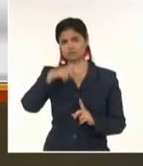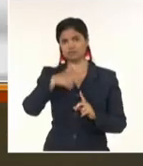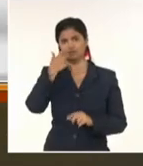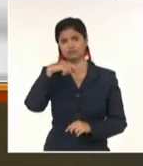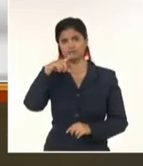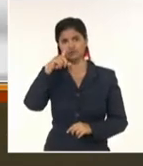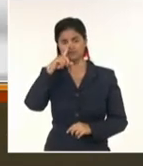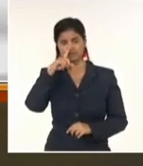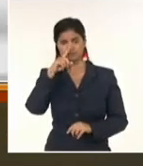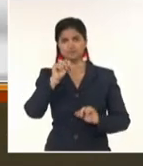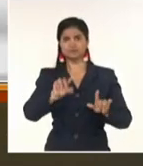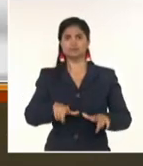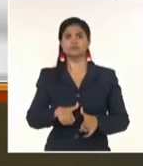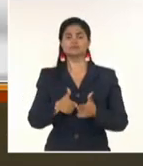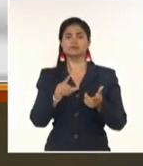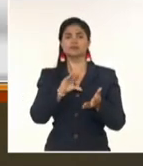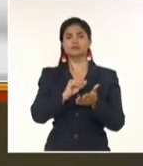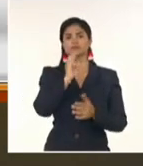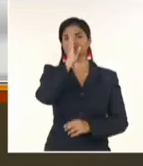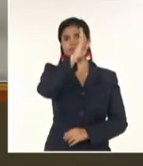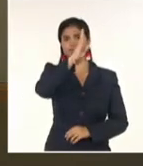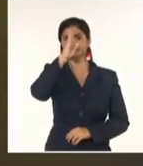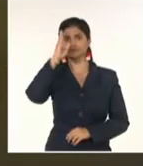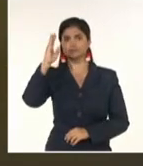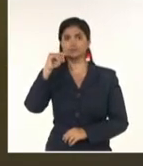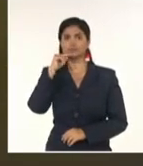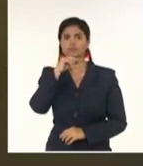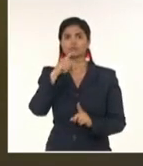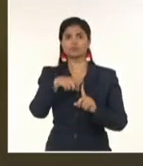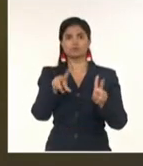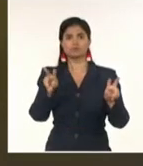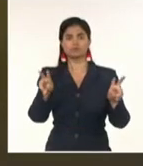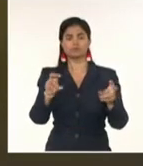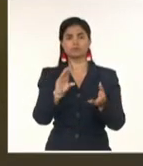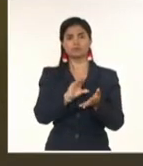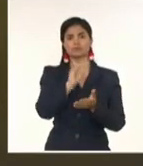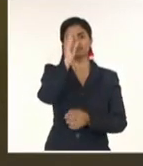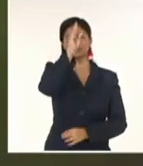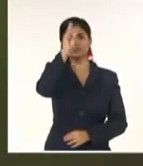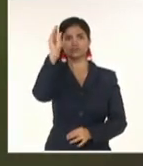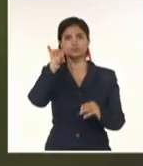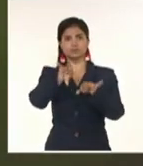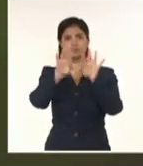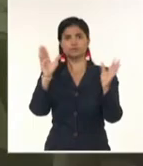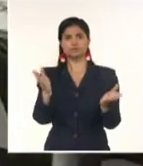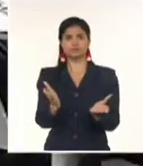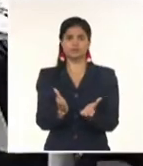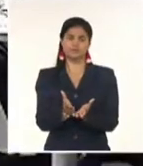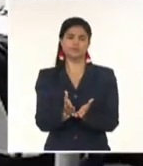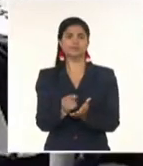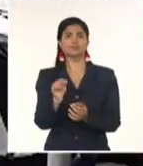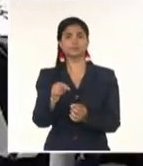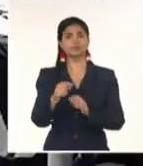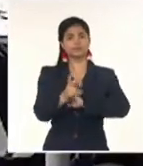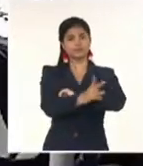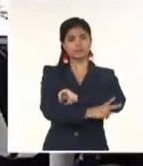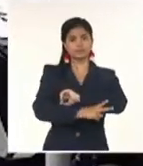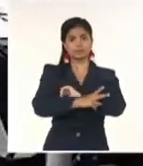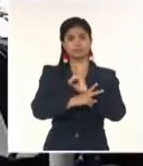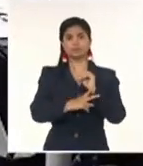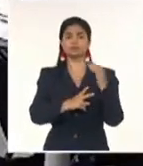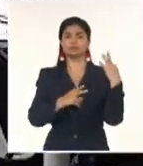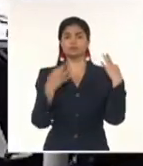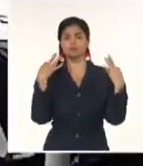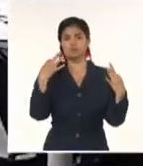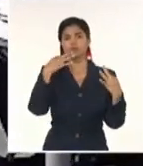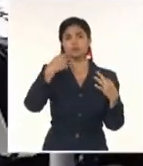Federación Rusa. La conferencia de este año tiene como lema Bibliotecas en un mundo multipolar. Entre los países invitados asiste